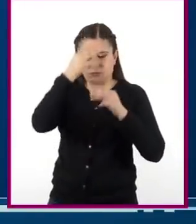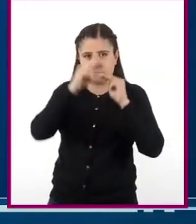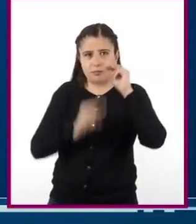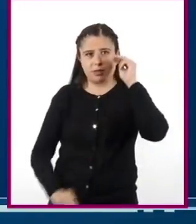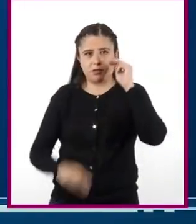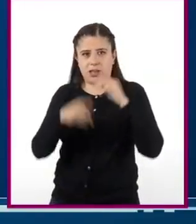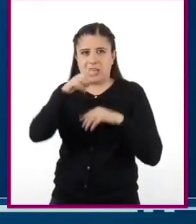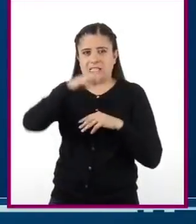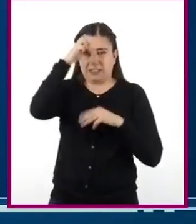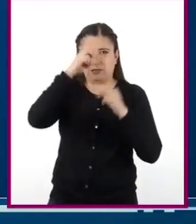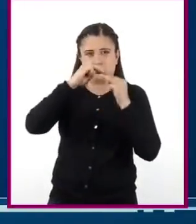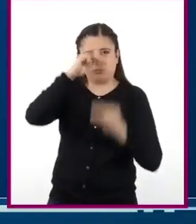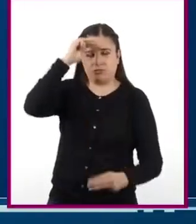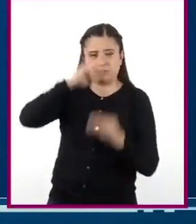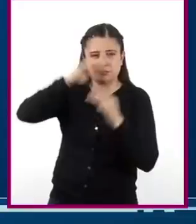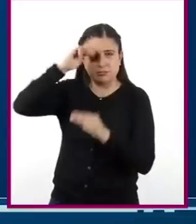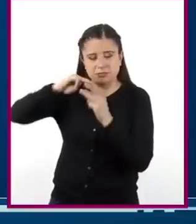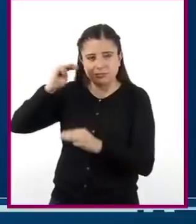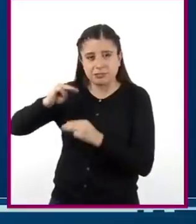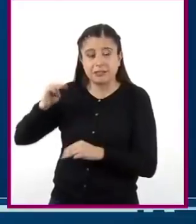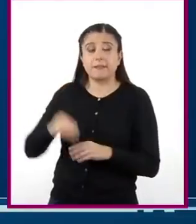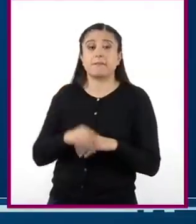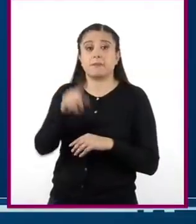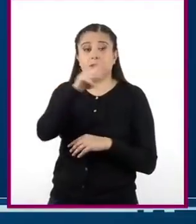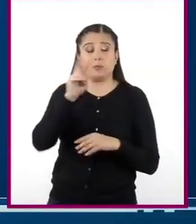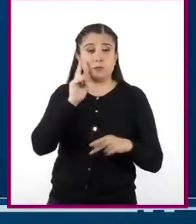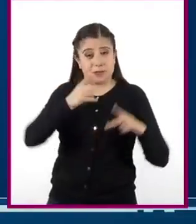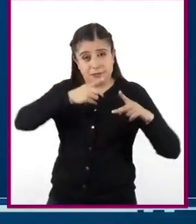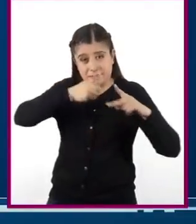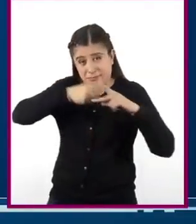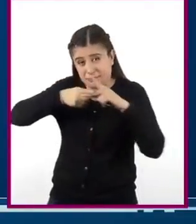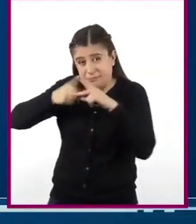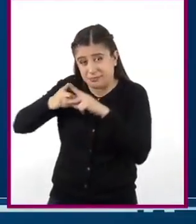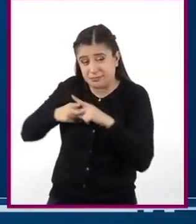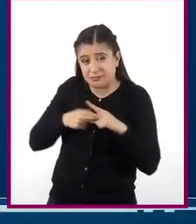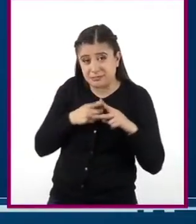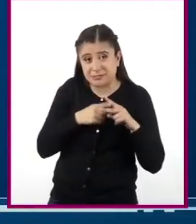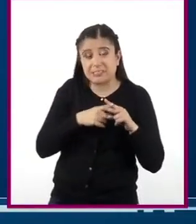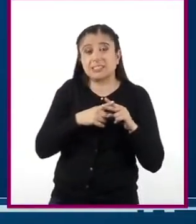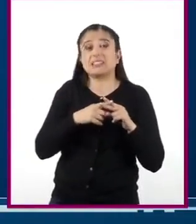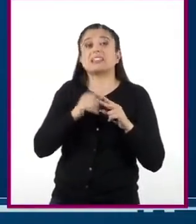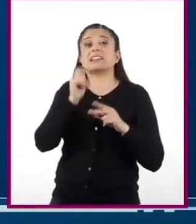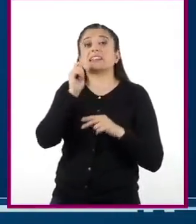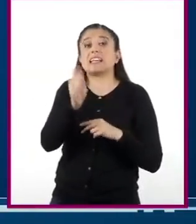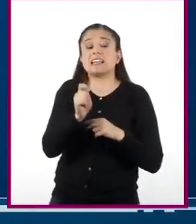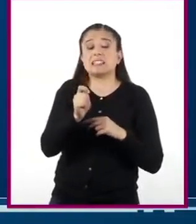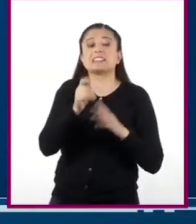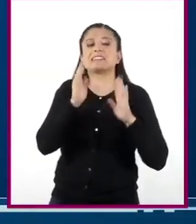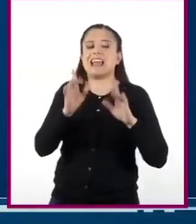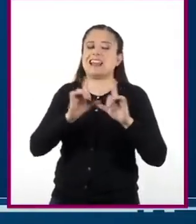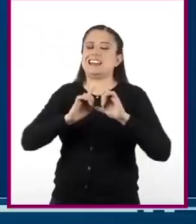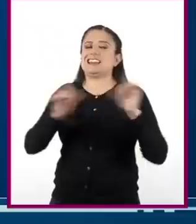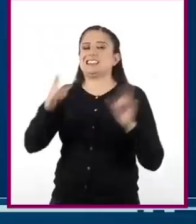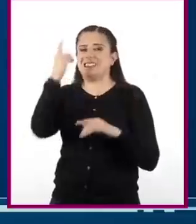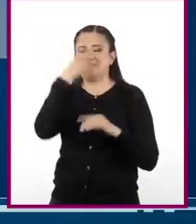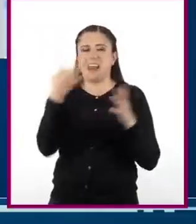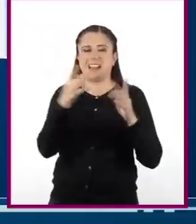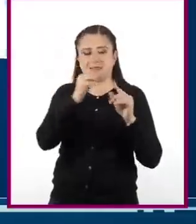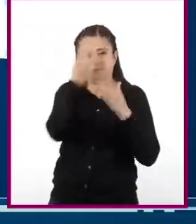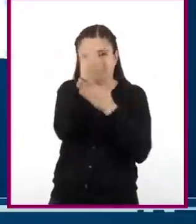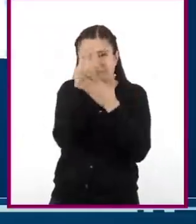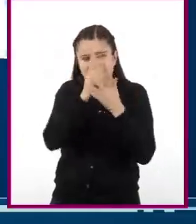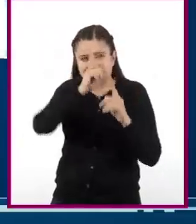estatura. Una vez obtenidos el número de intervalos, su amplitud y la frecuencia, estamos listos para trazar el